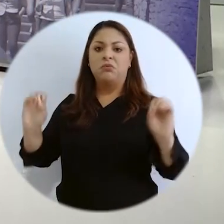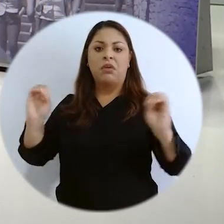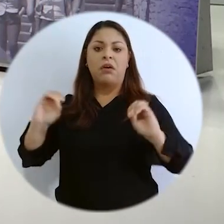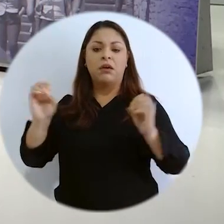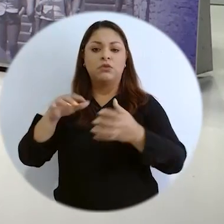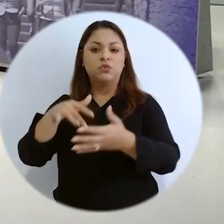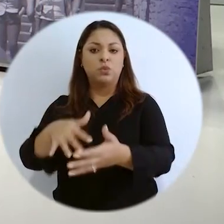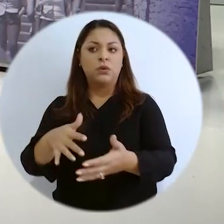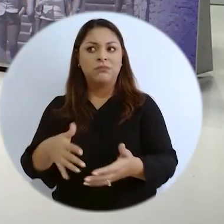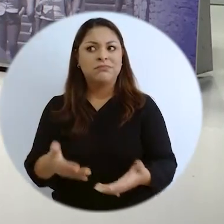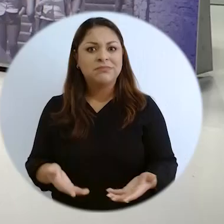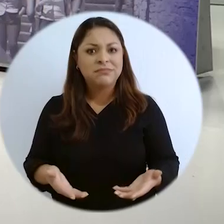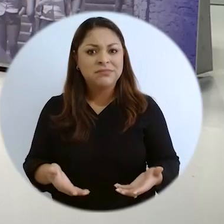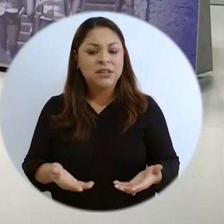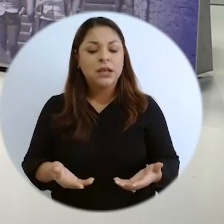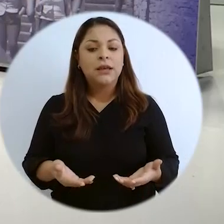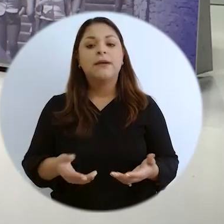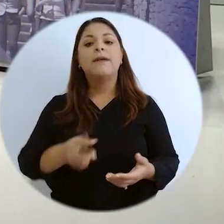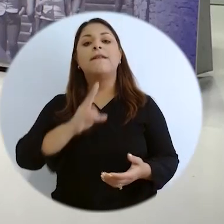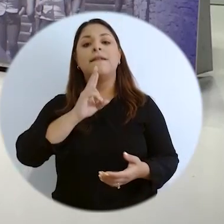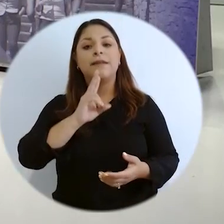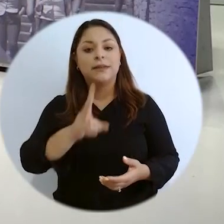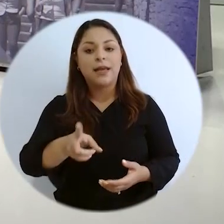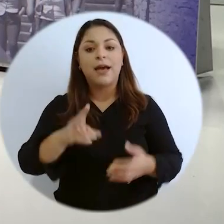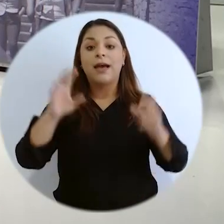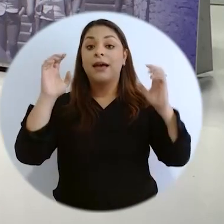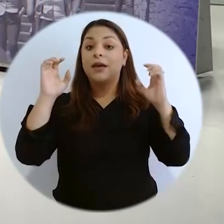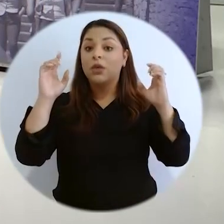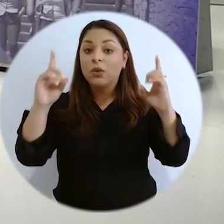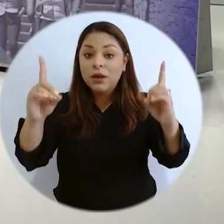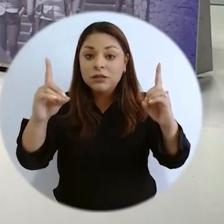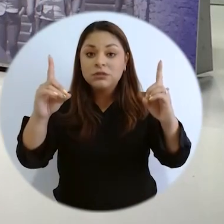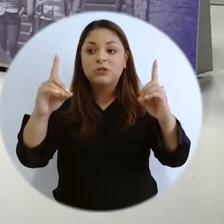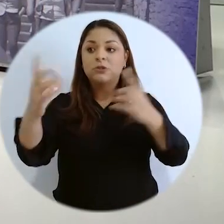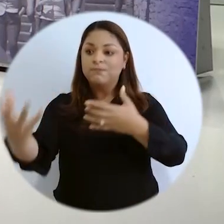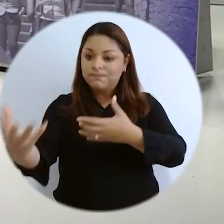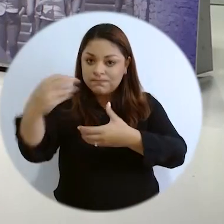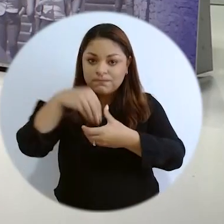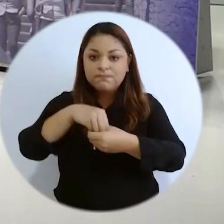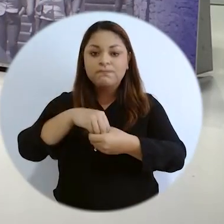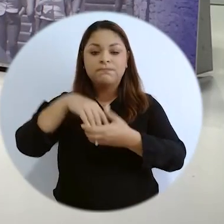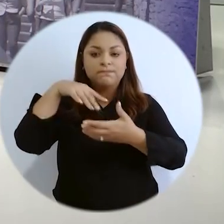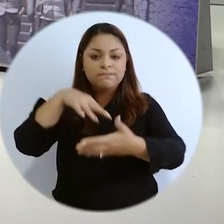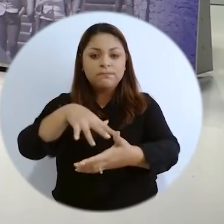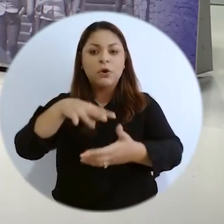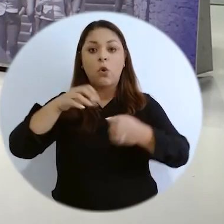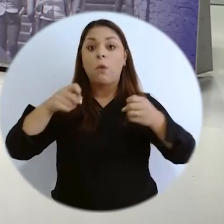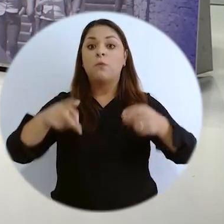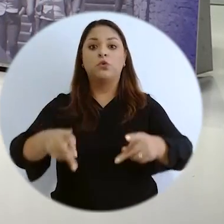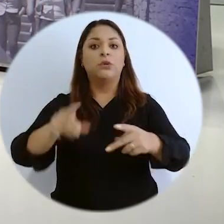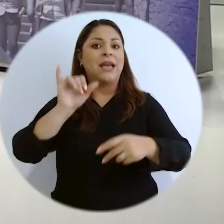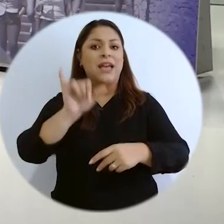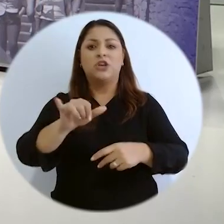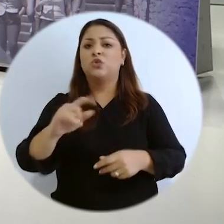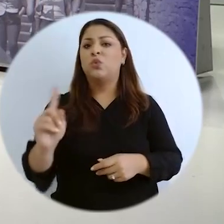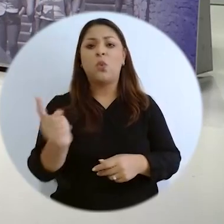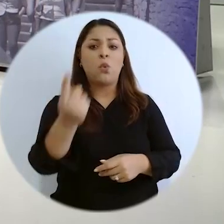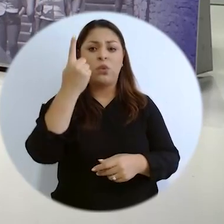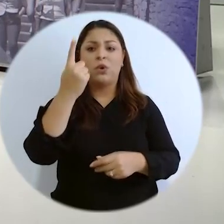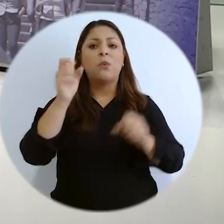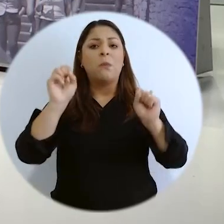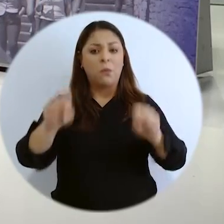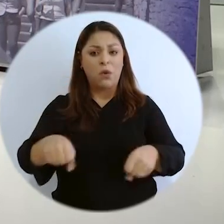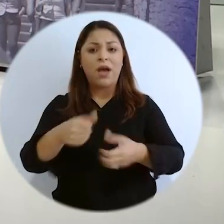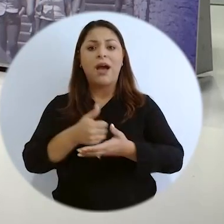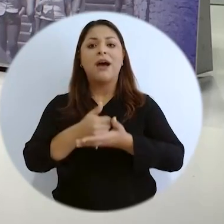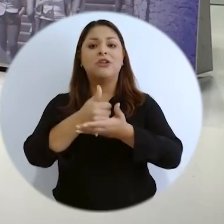estudiaran. ¿Qué es lo que está diciendo? Cuando finalmente la educación, la inserción, el promover oportunidades es lo